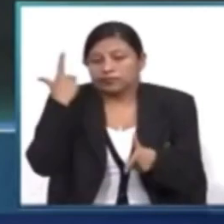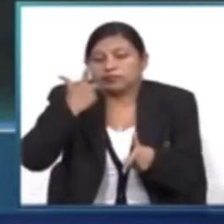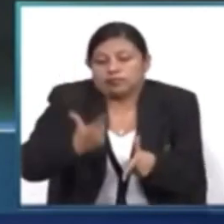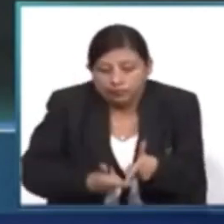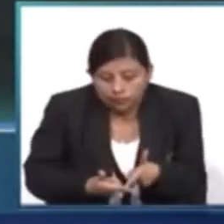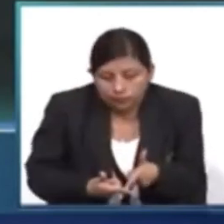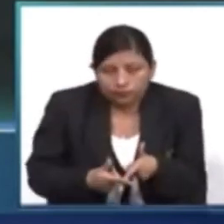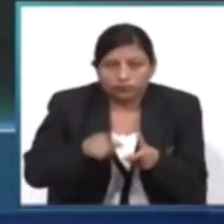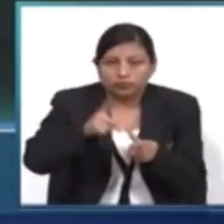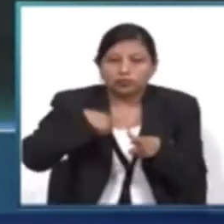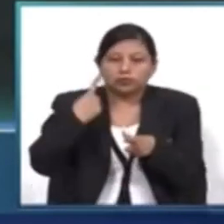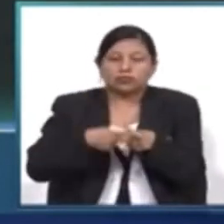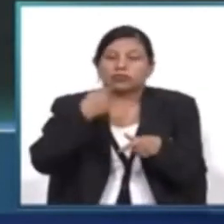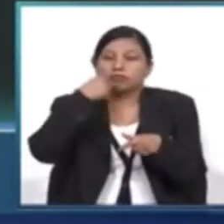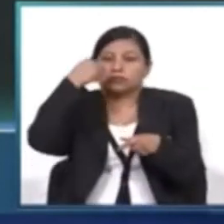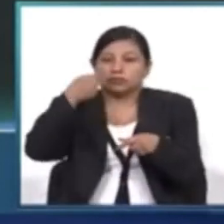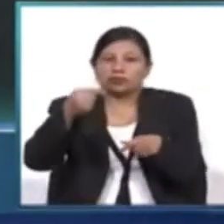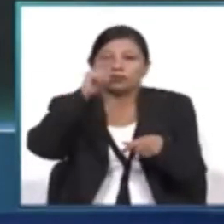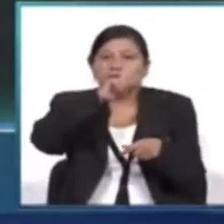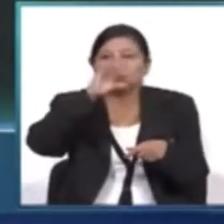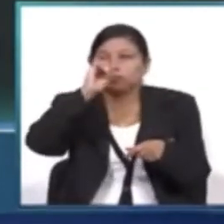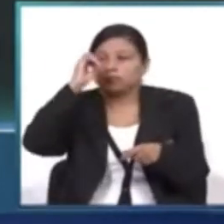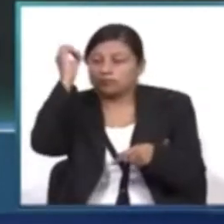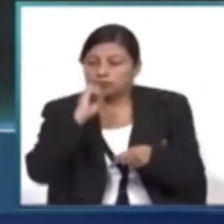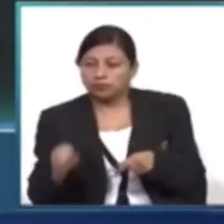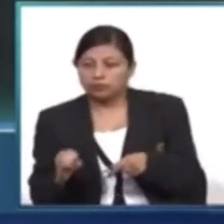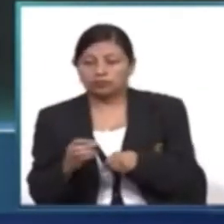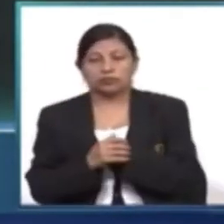es que cuando nos dicen necesitamos 20%